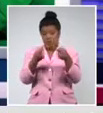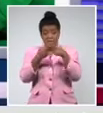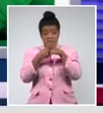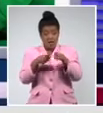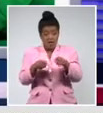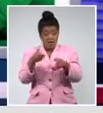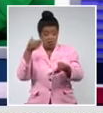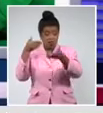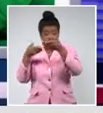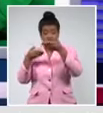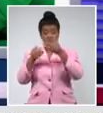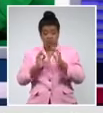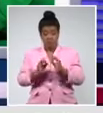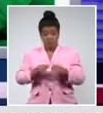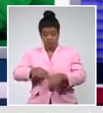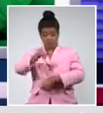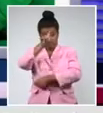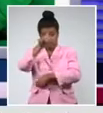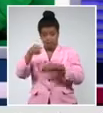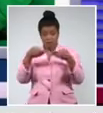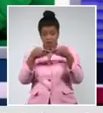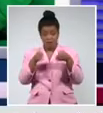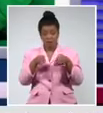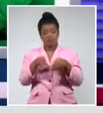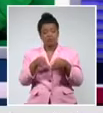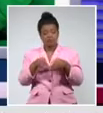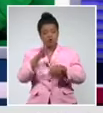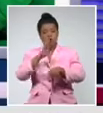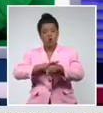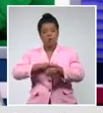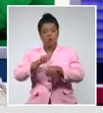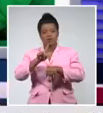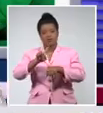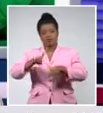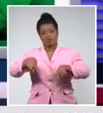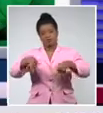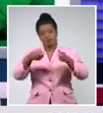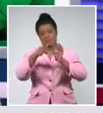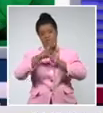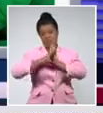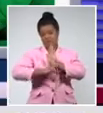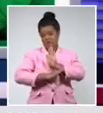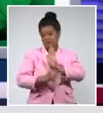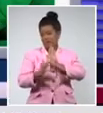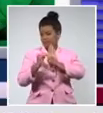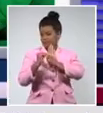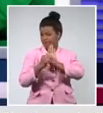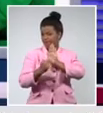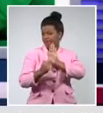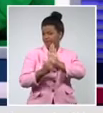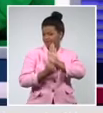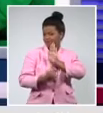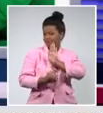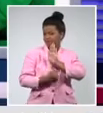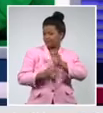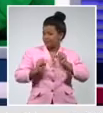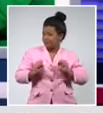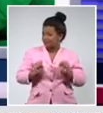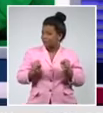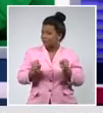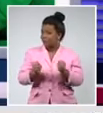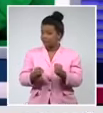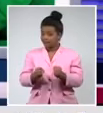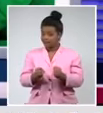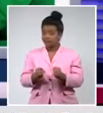momento, el que no cumpliéramos con lo que se había protocolizado para que un viajero no tuviera